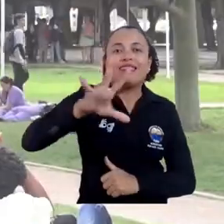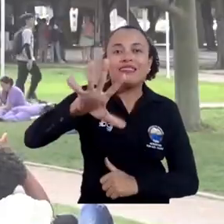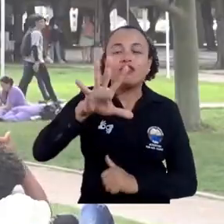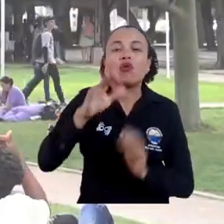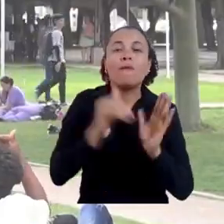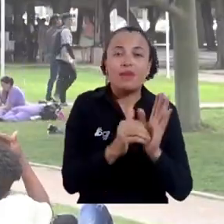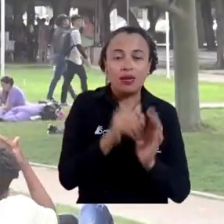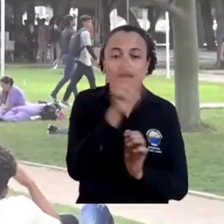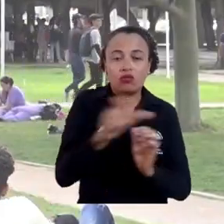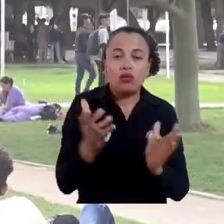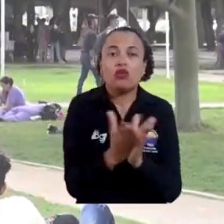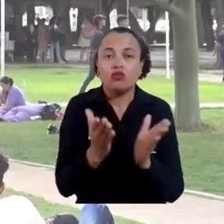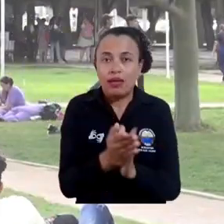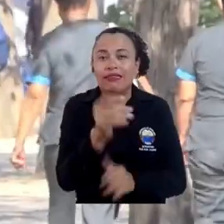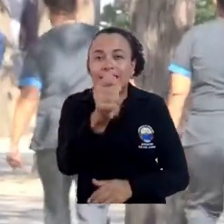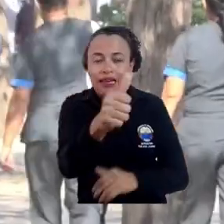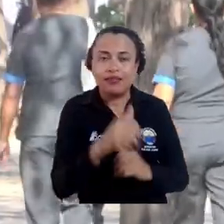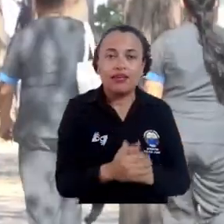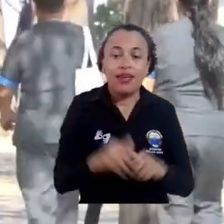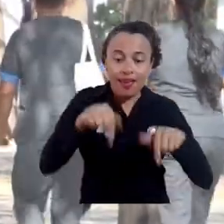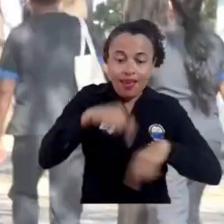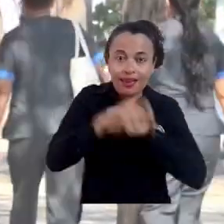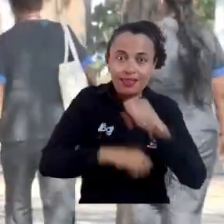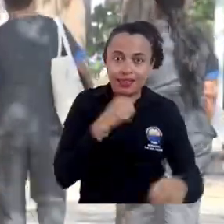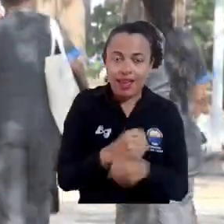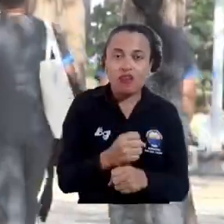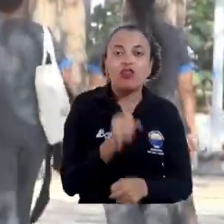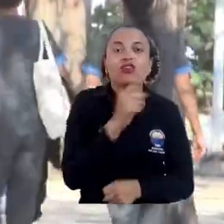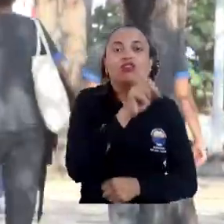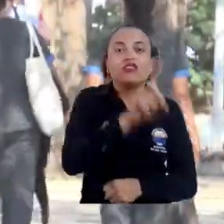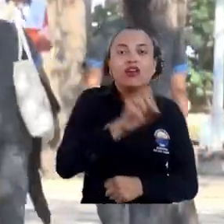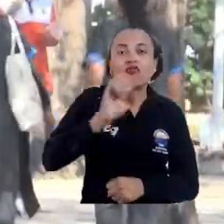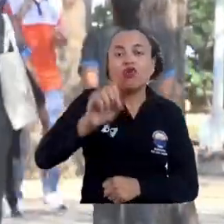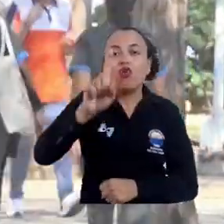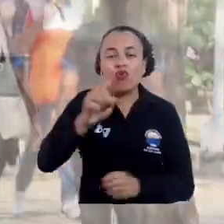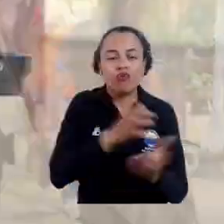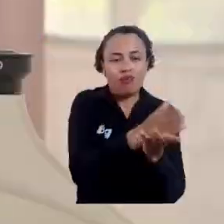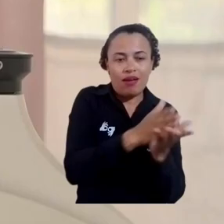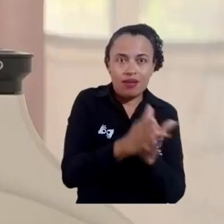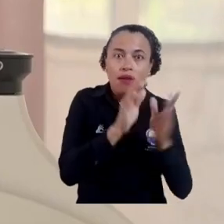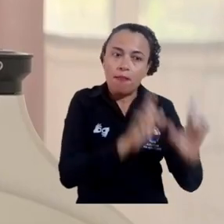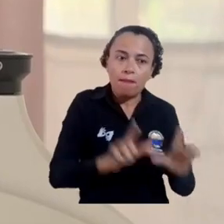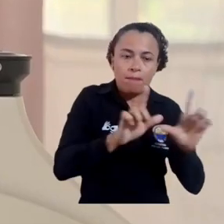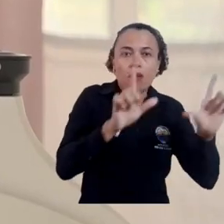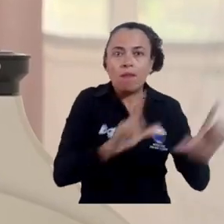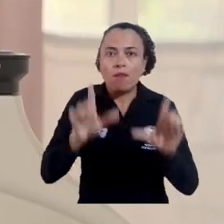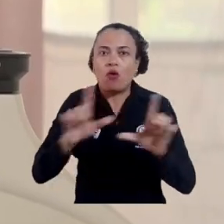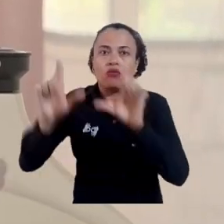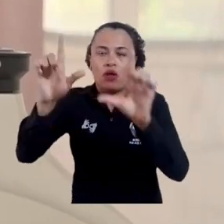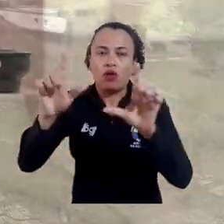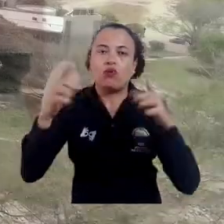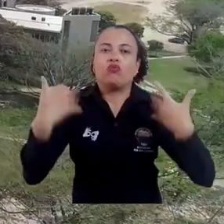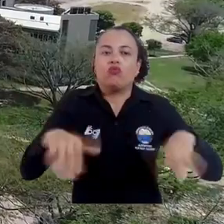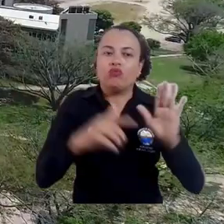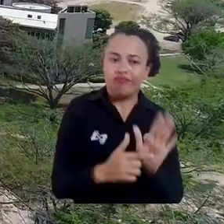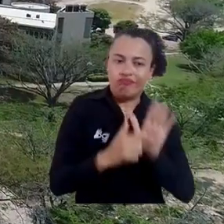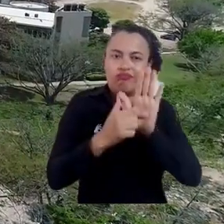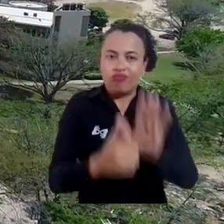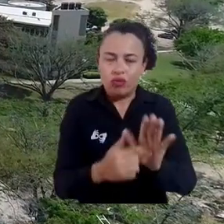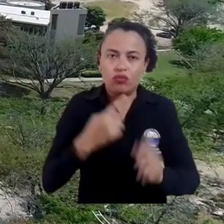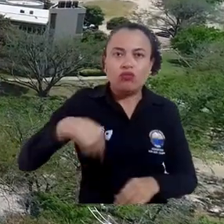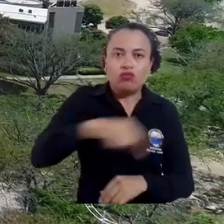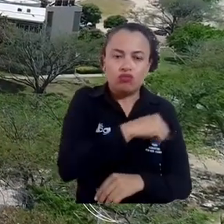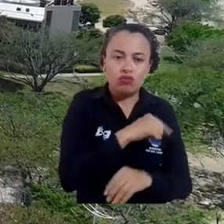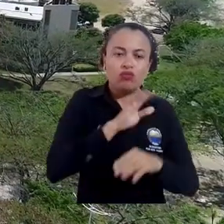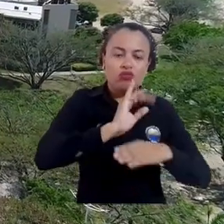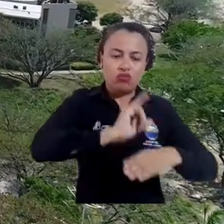con casi 25.000 estudiantes. Y este año alcanzó la cifra récord de 101 programas en pregrado y posgrado.